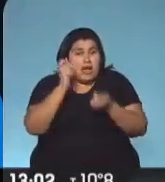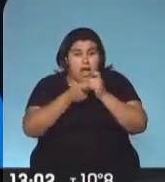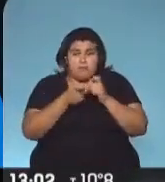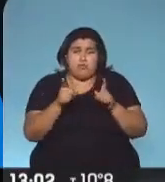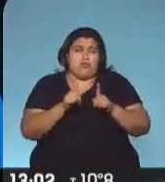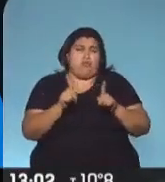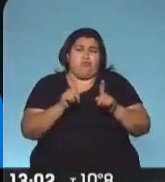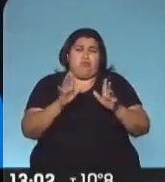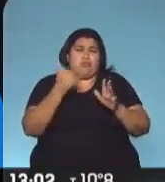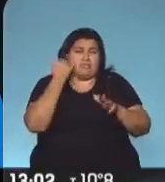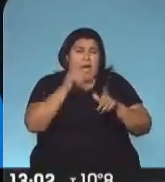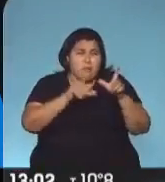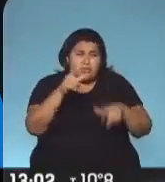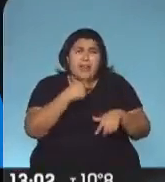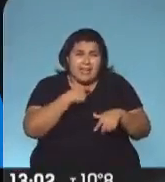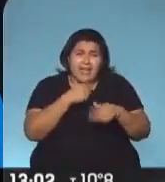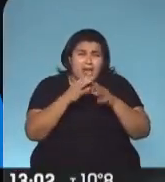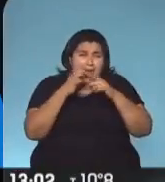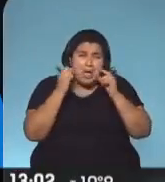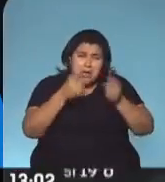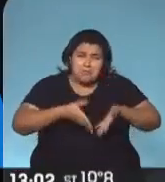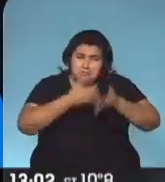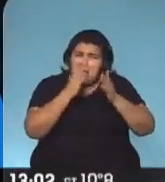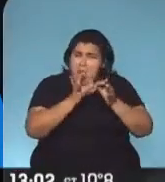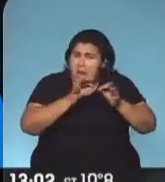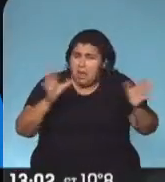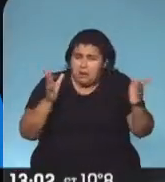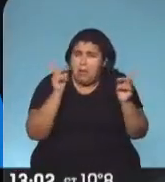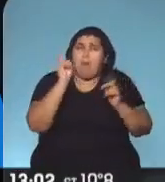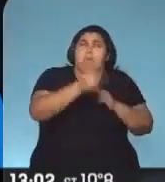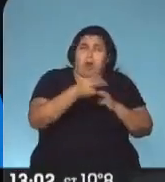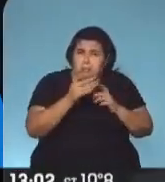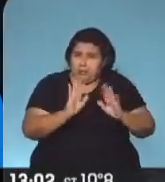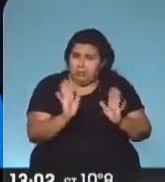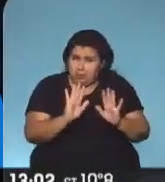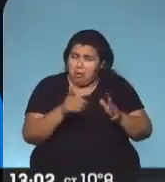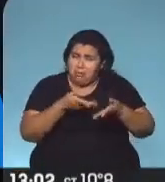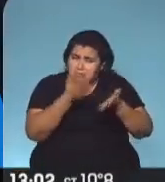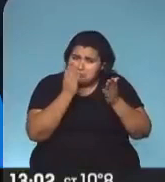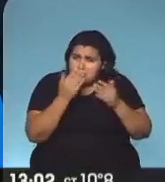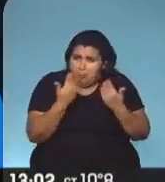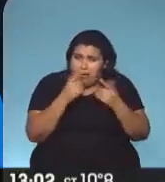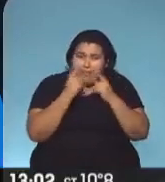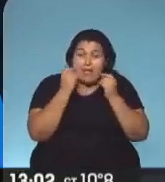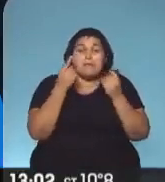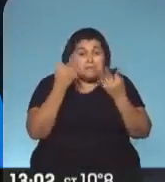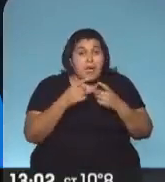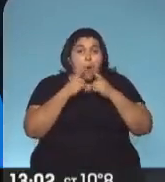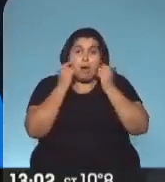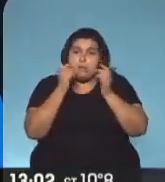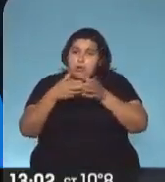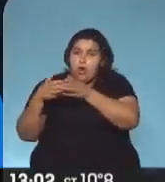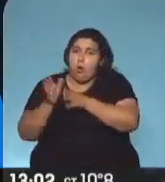hay mucha gente que lo quiere hacer y bueno lo quiere hacer nadie le va a prohibir a nadie que use un barbijo hogareño por supuesto pero el barbijo está